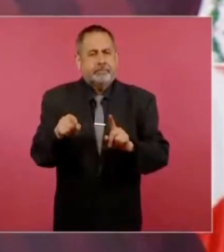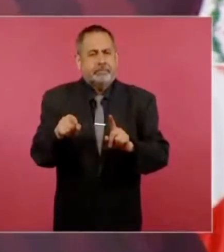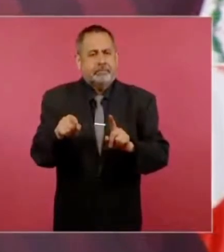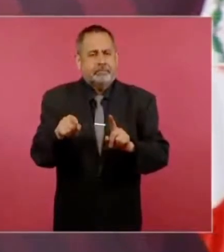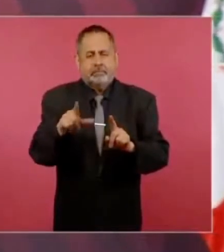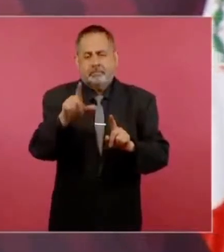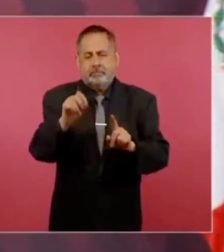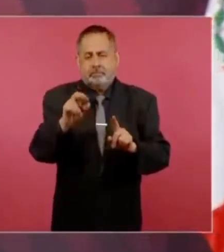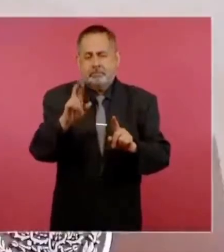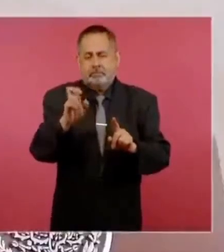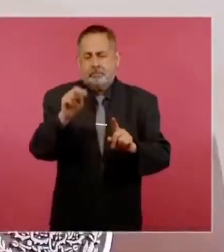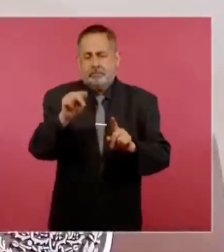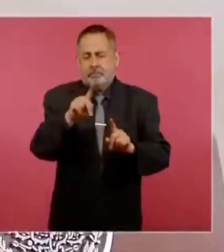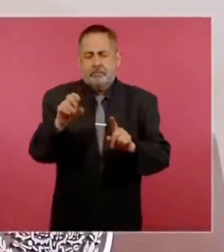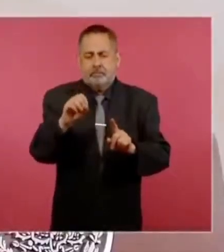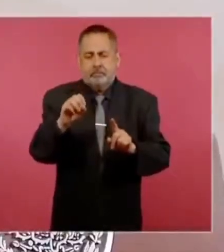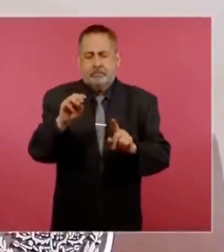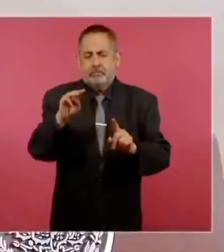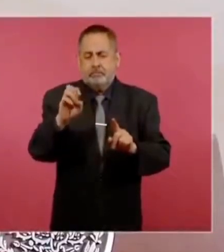Lorenzo Mendoza.